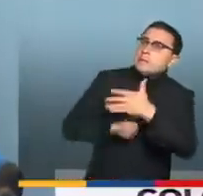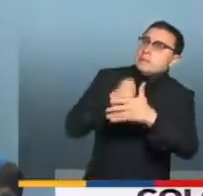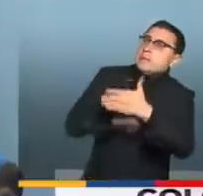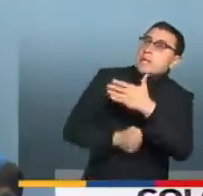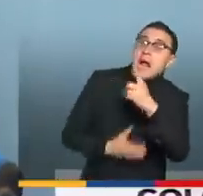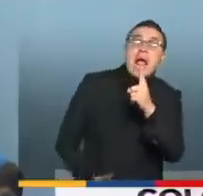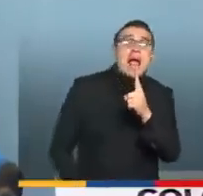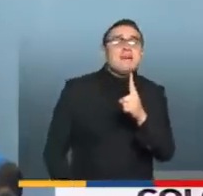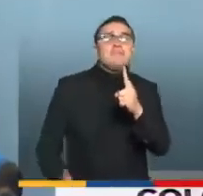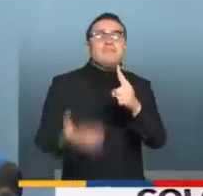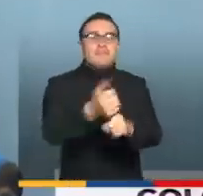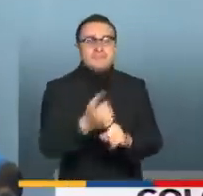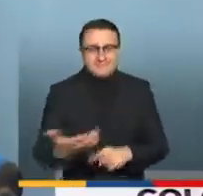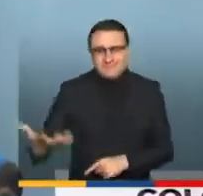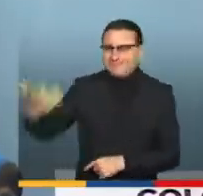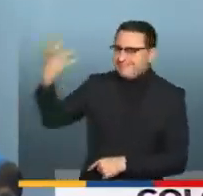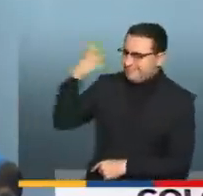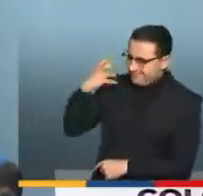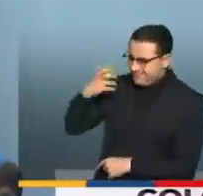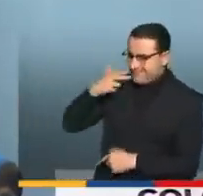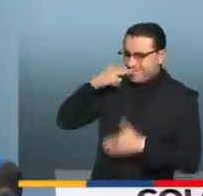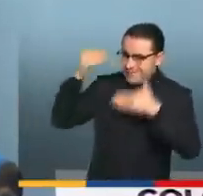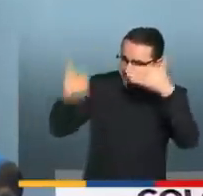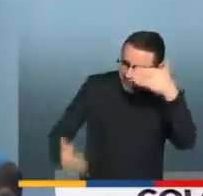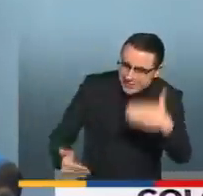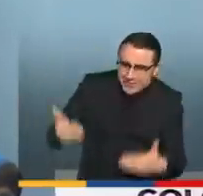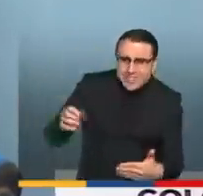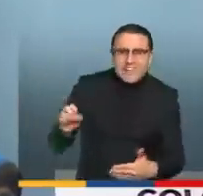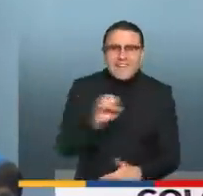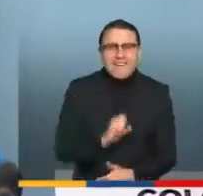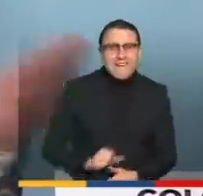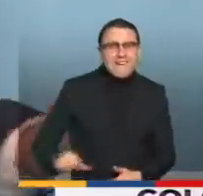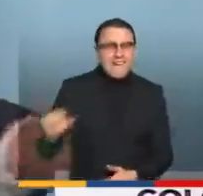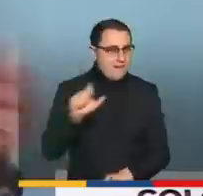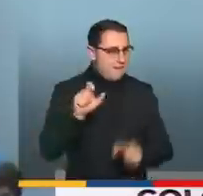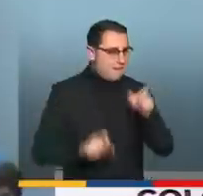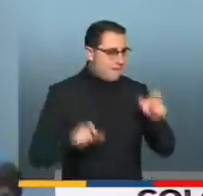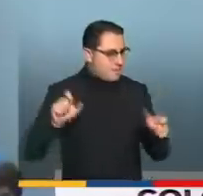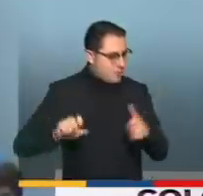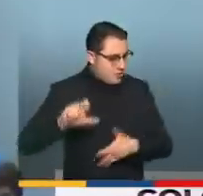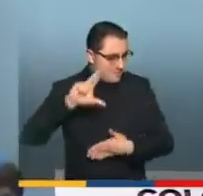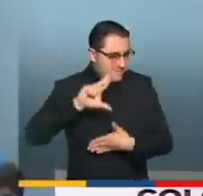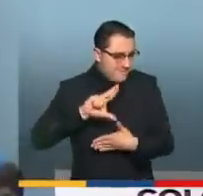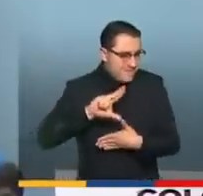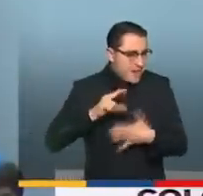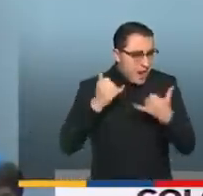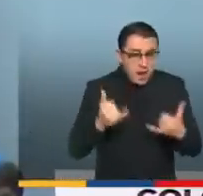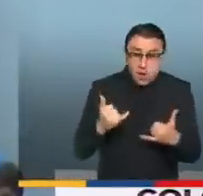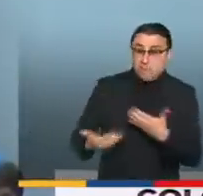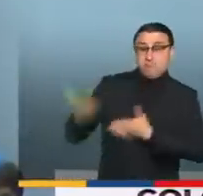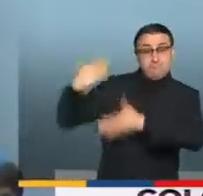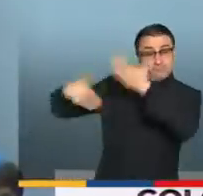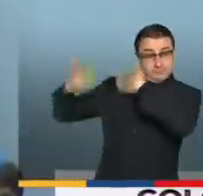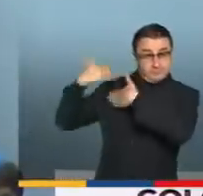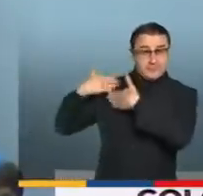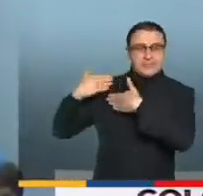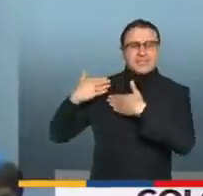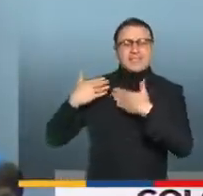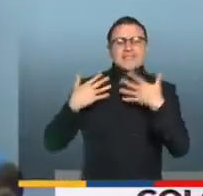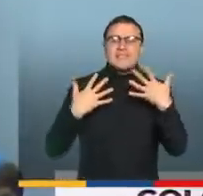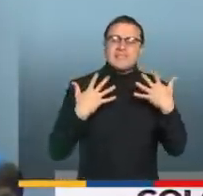De niños, de niñas, muchos latinoamericanos en esta y en pasadas generaciones han